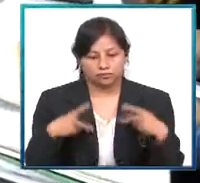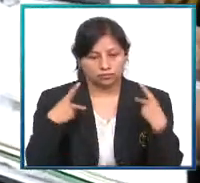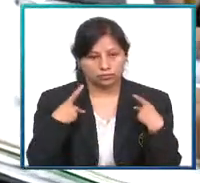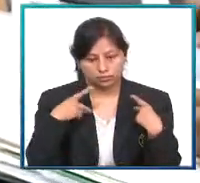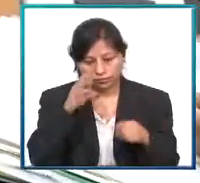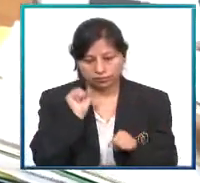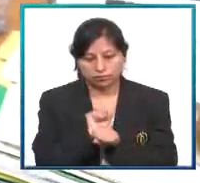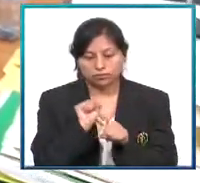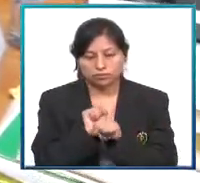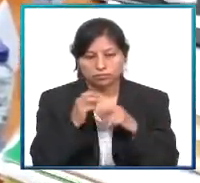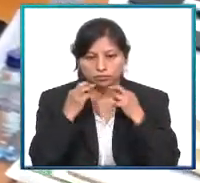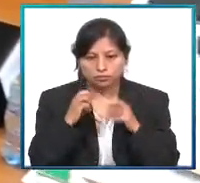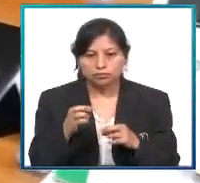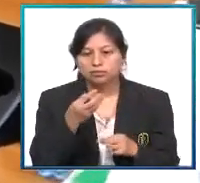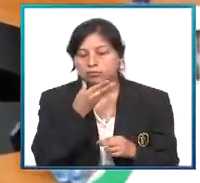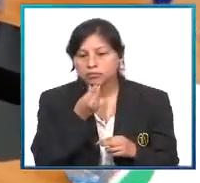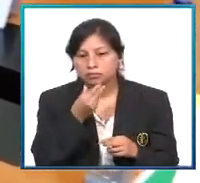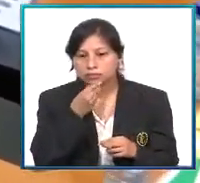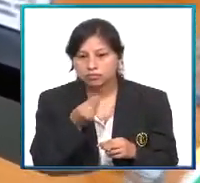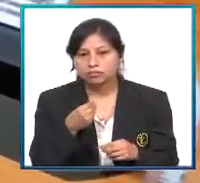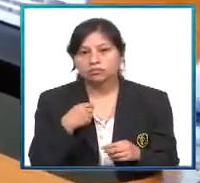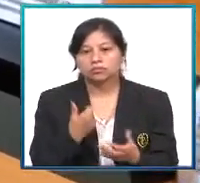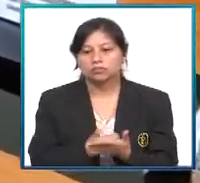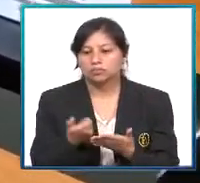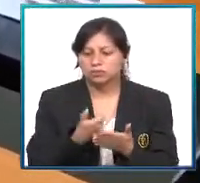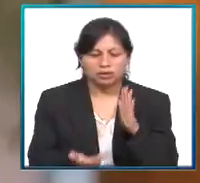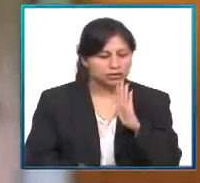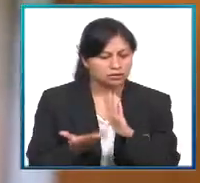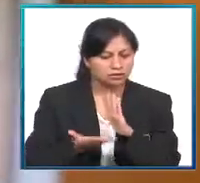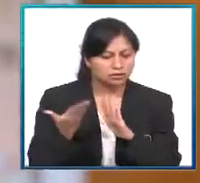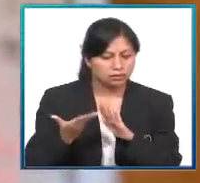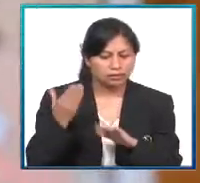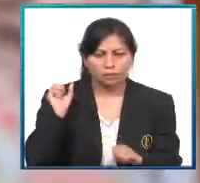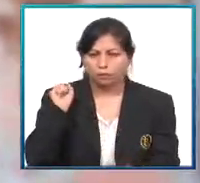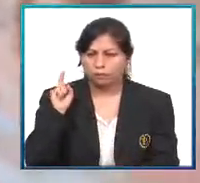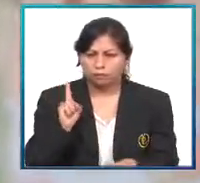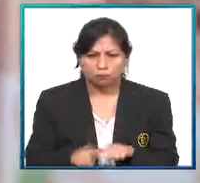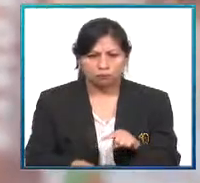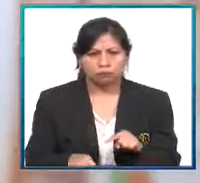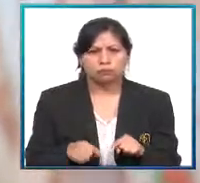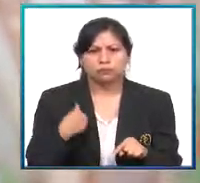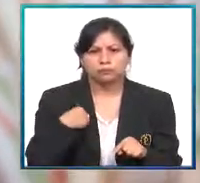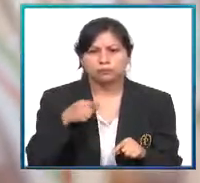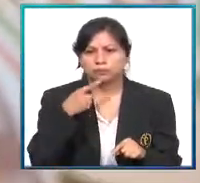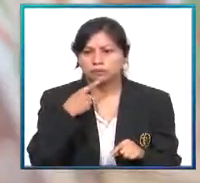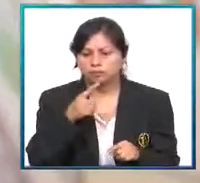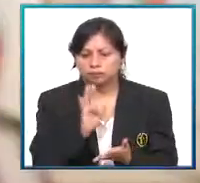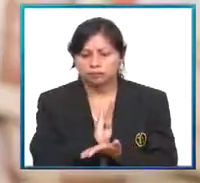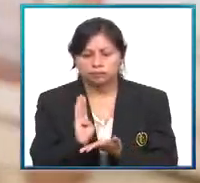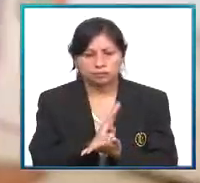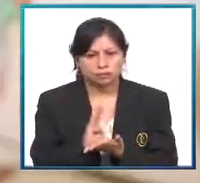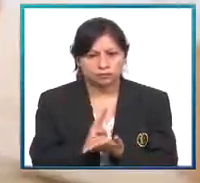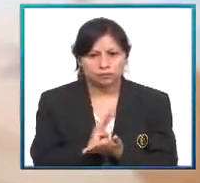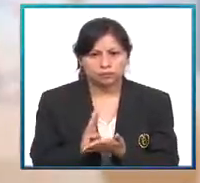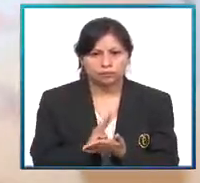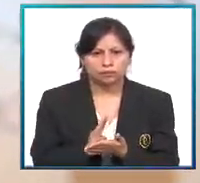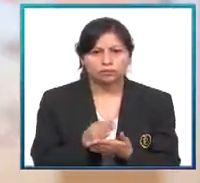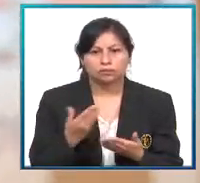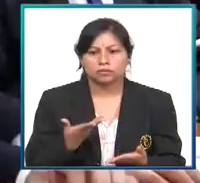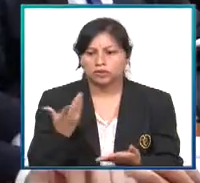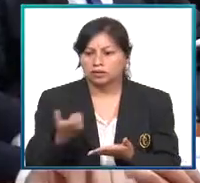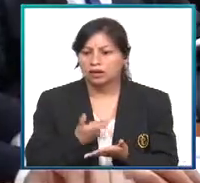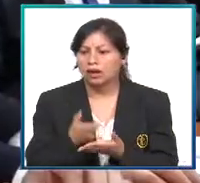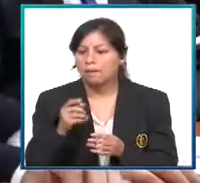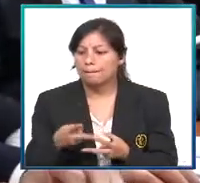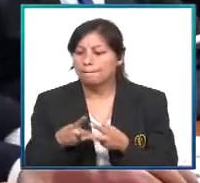varios empleados públicos y jubilados con respecto a los cobros altos y posibles abusos por parte de las entidades bancarias que les han otorgado